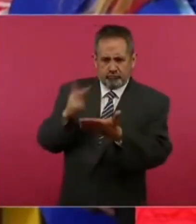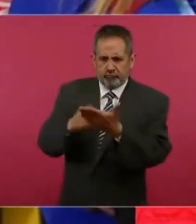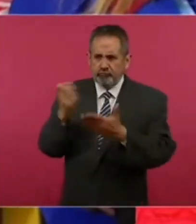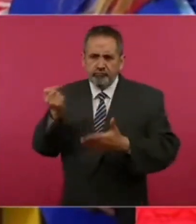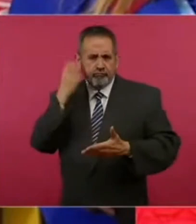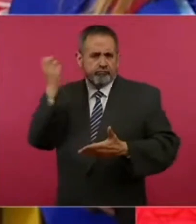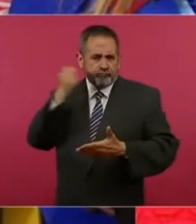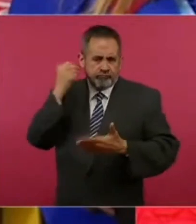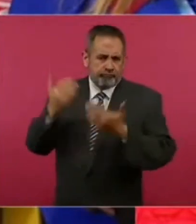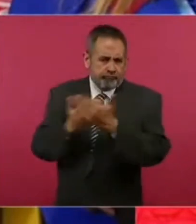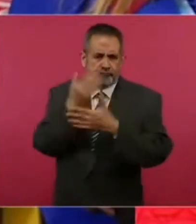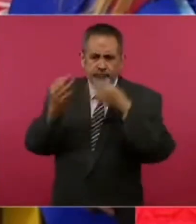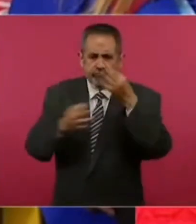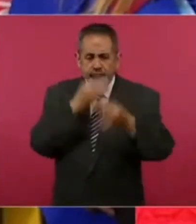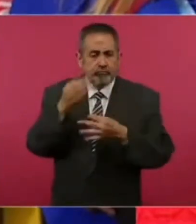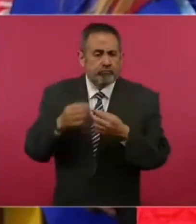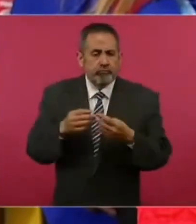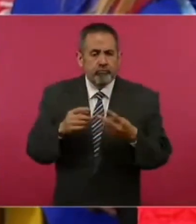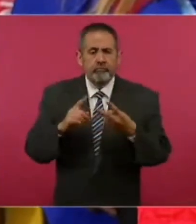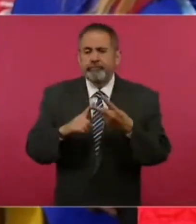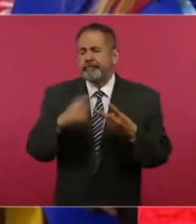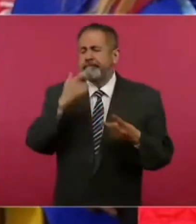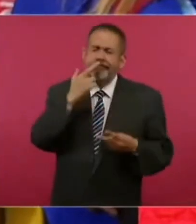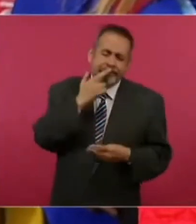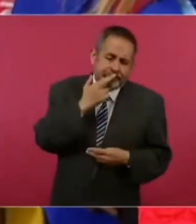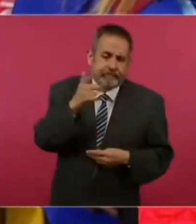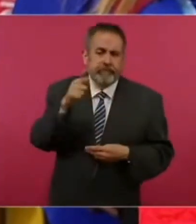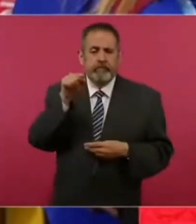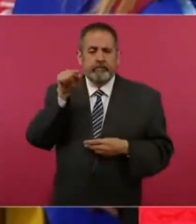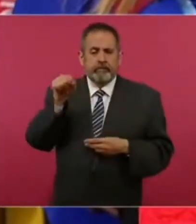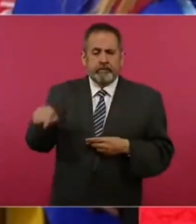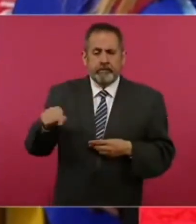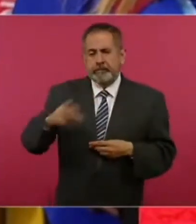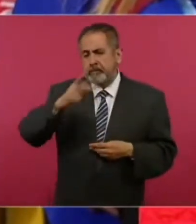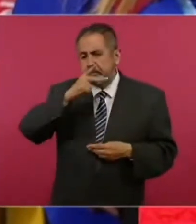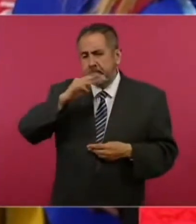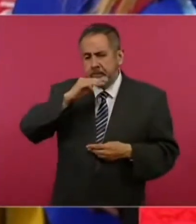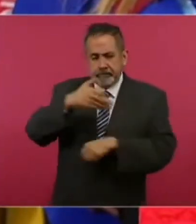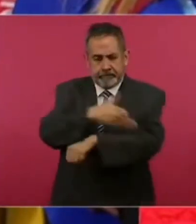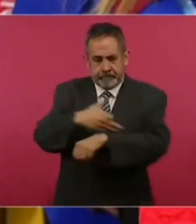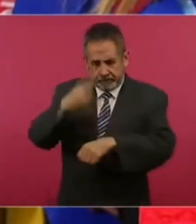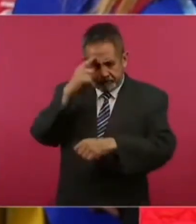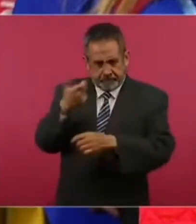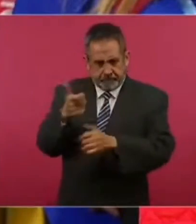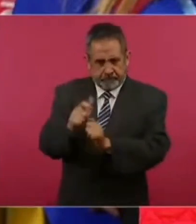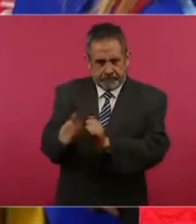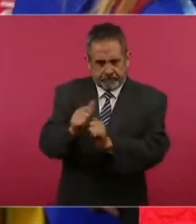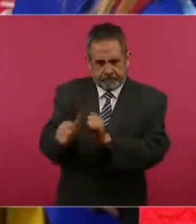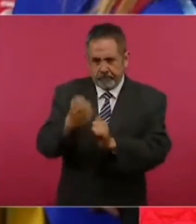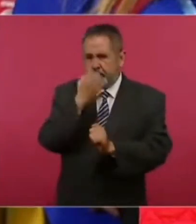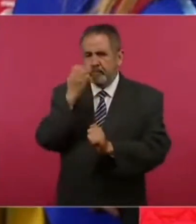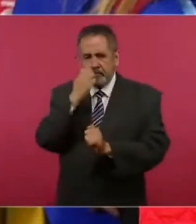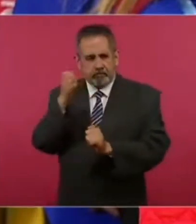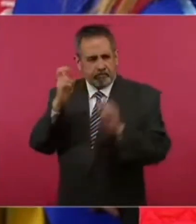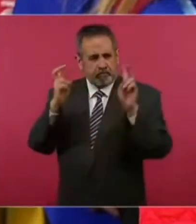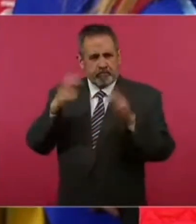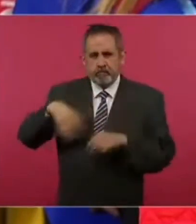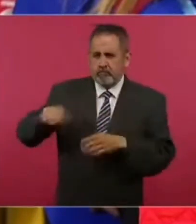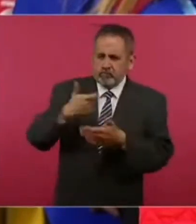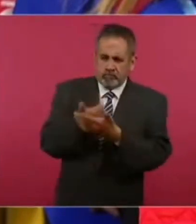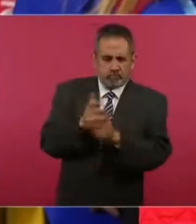en en conferencia mañanera que no hay mejores manos que la de los padres de familia para manejar el presupuesto de la escuela es nuestra